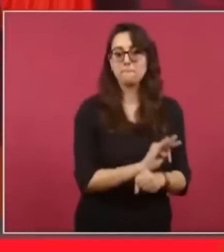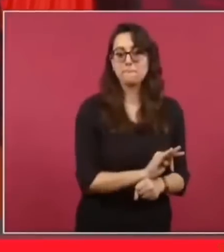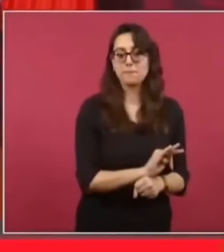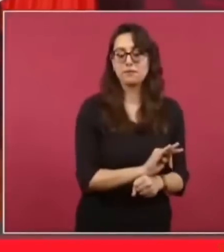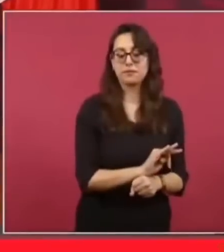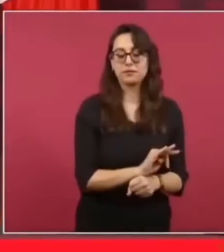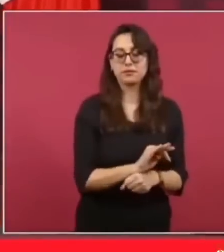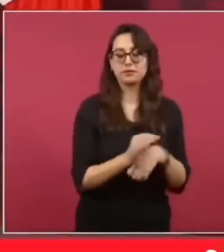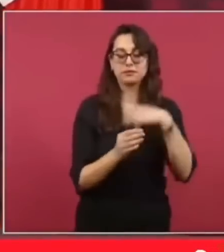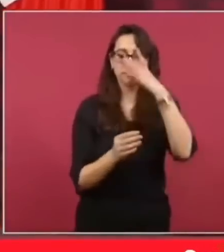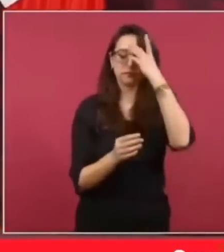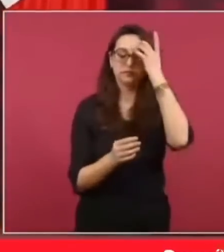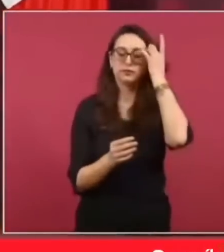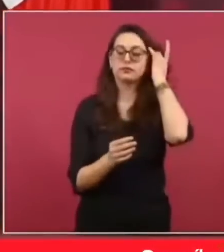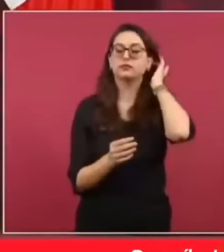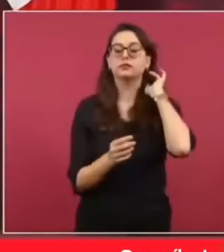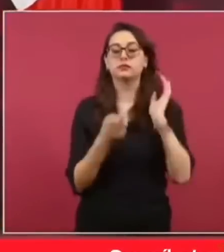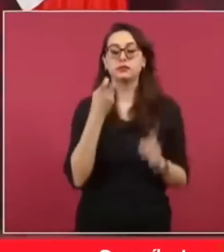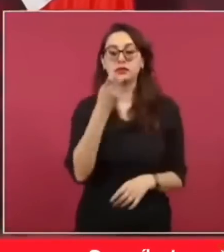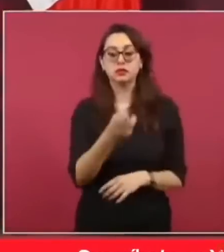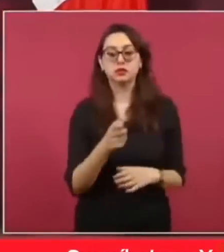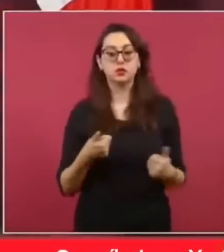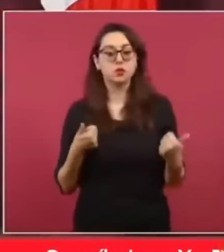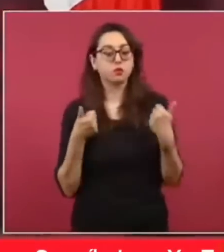Entonces, se encubrió eso.